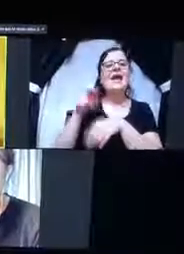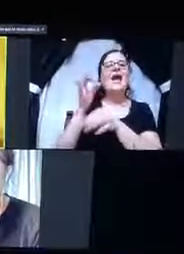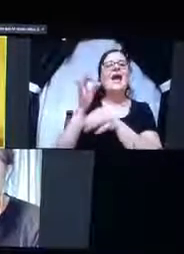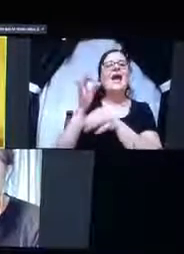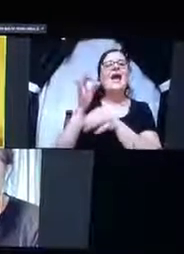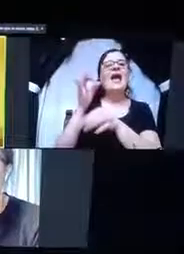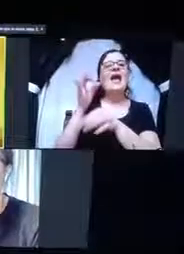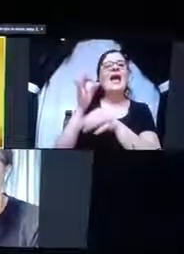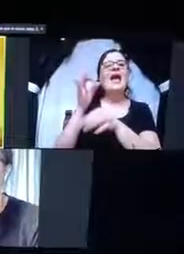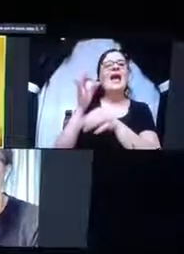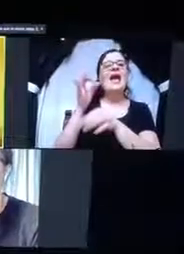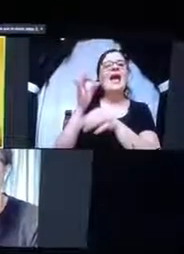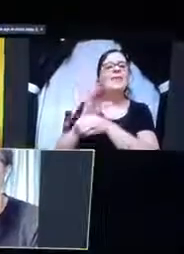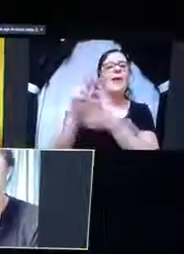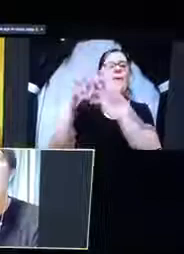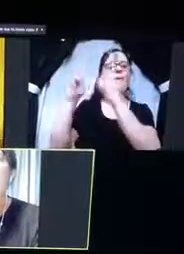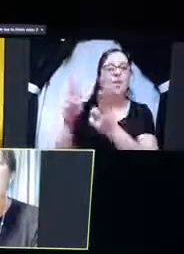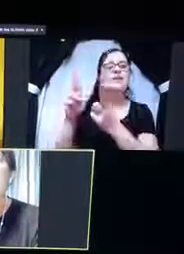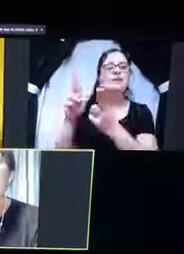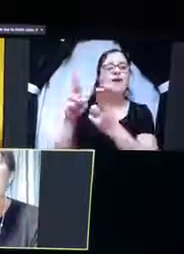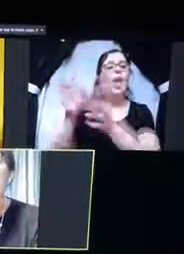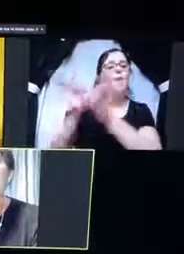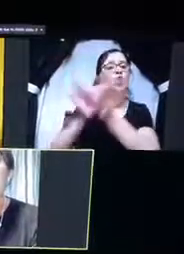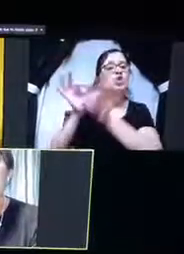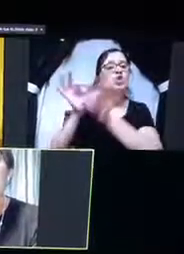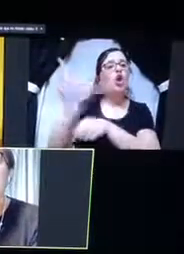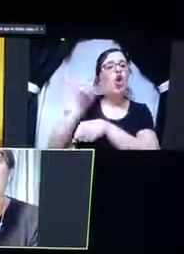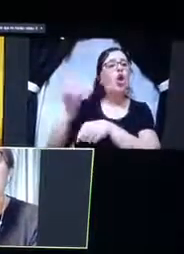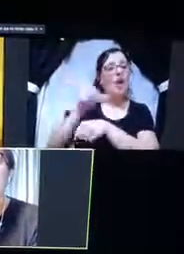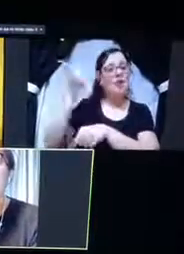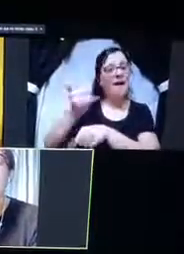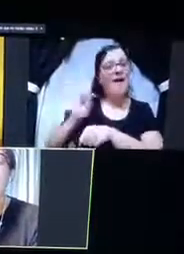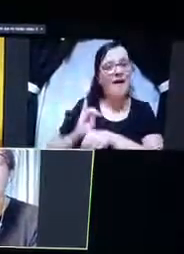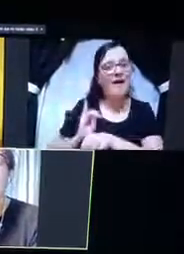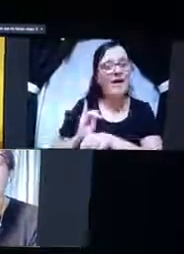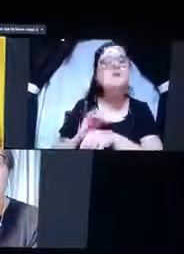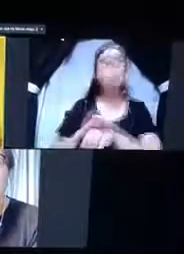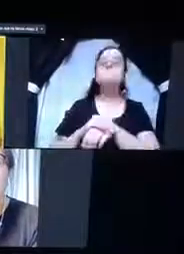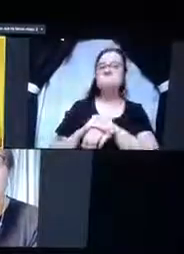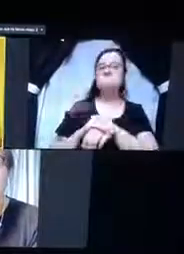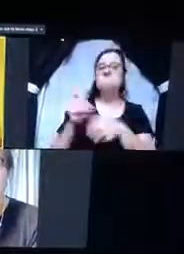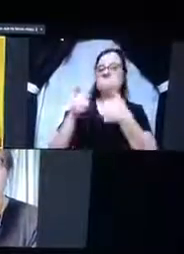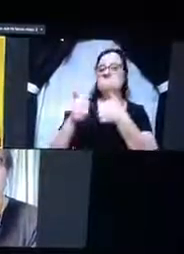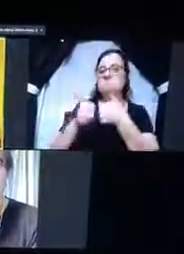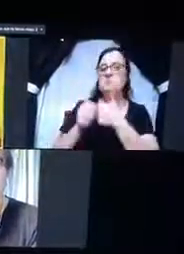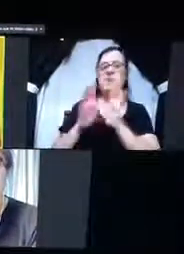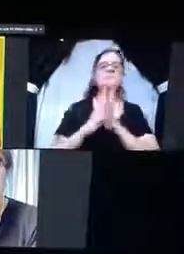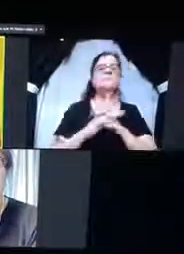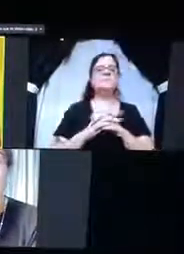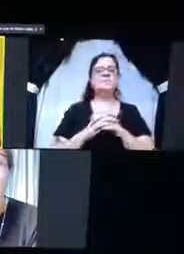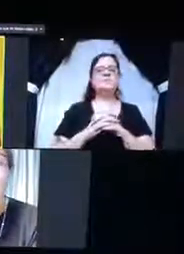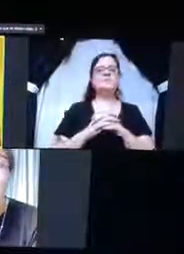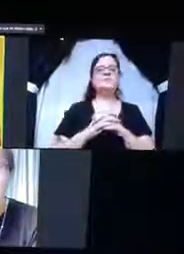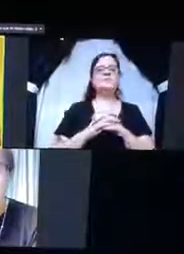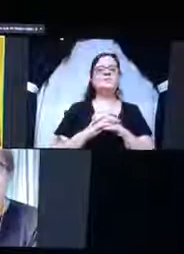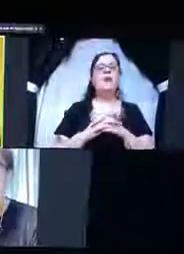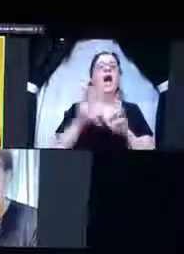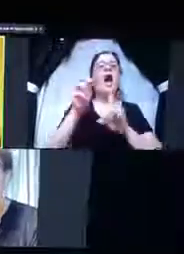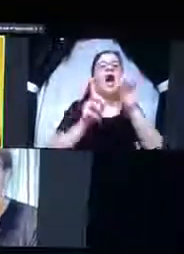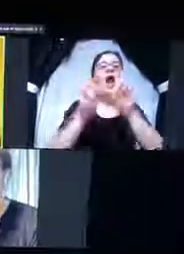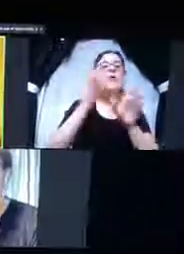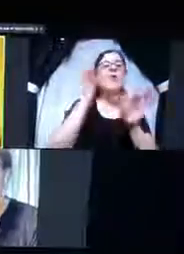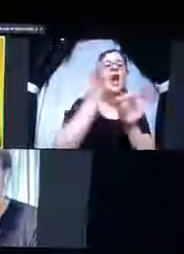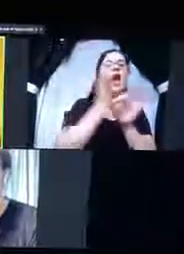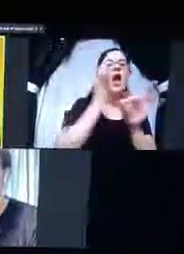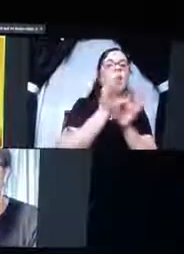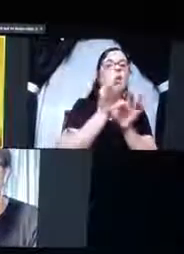de Logogenia también. Mira, acá también mencionan que están utilizando gabinetes también. Sí. En escuelas públicas.